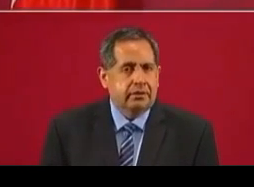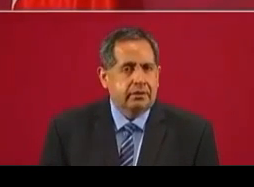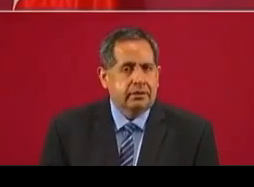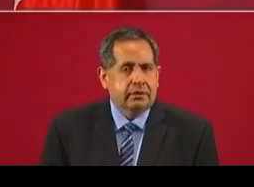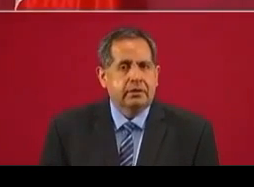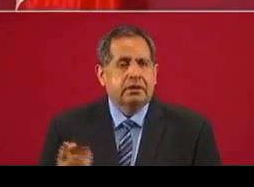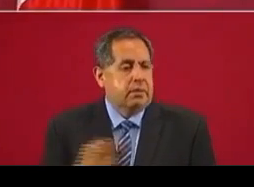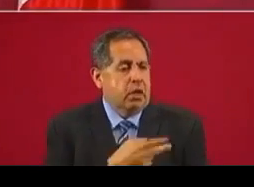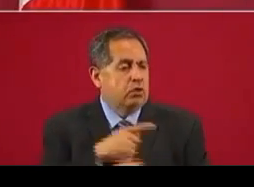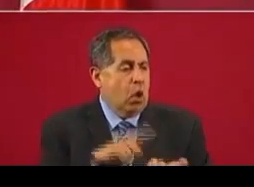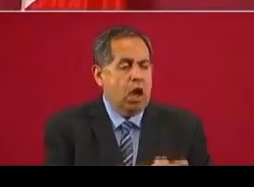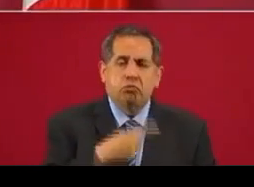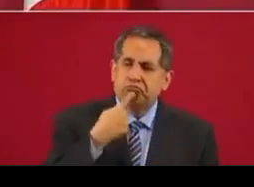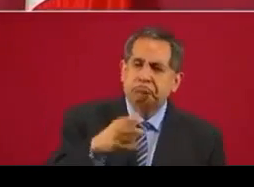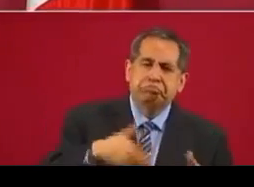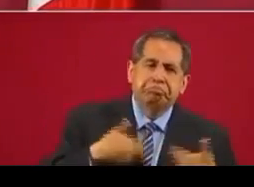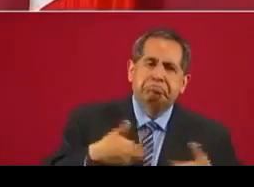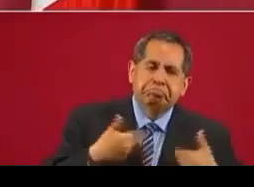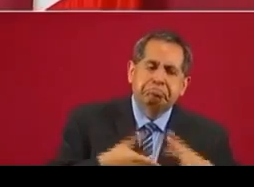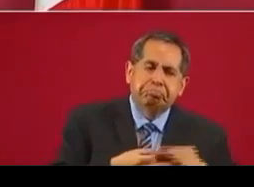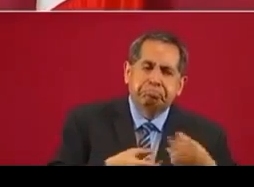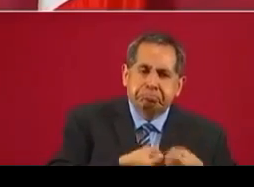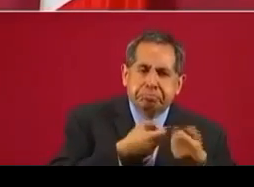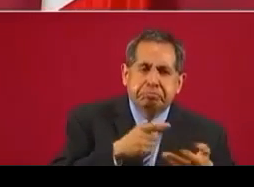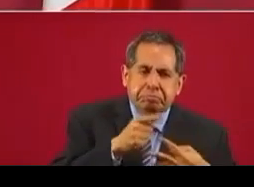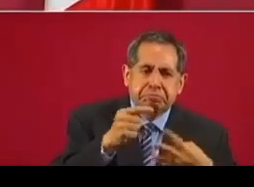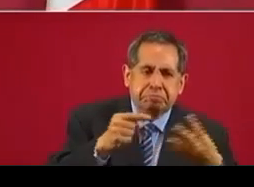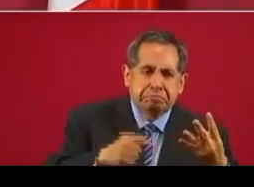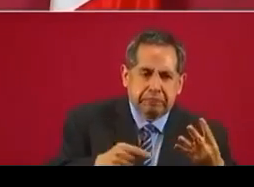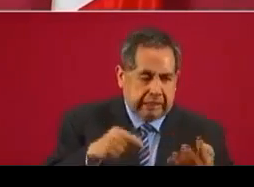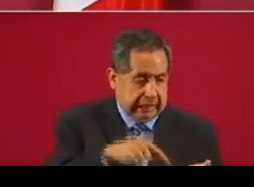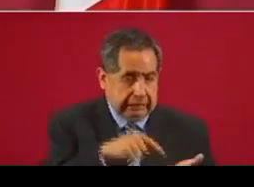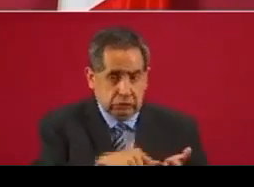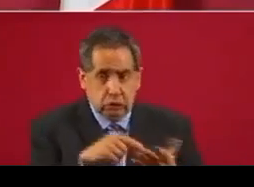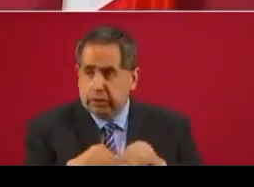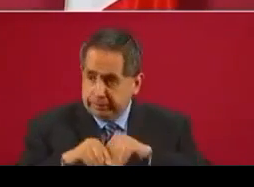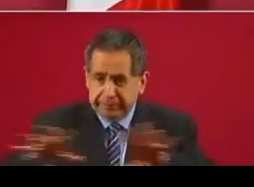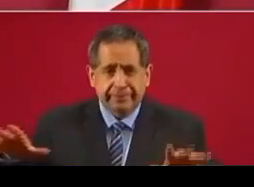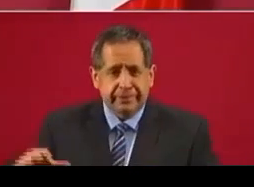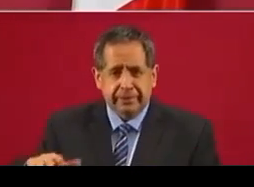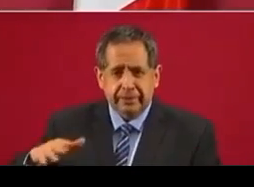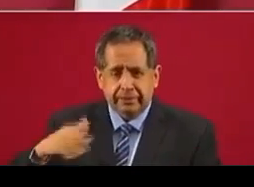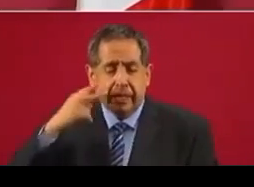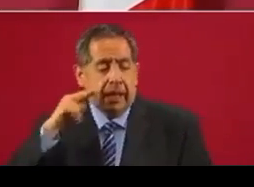qué fue lo que denunció el señor lo soy yo